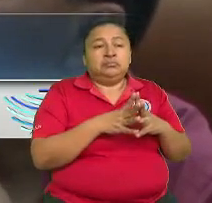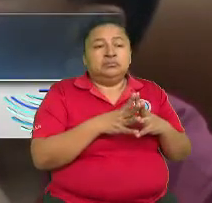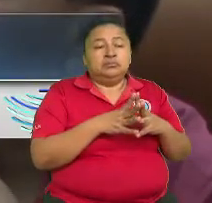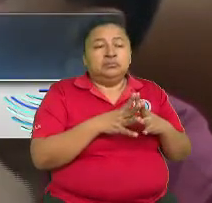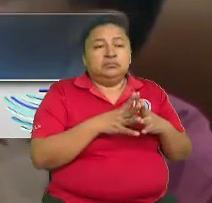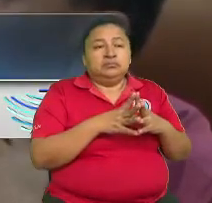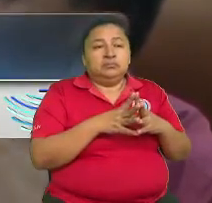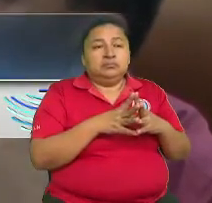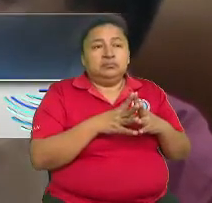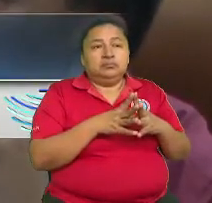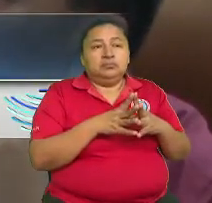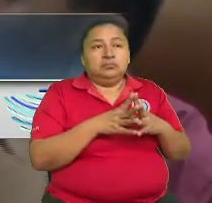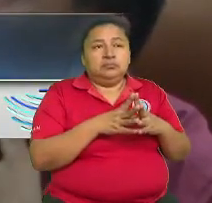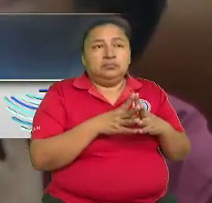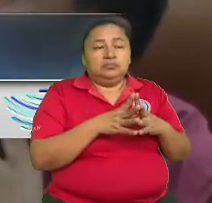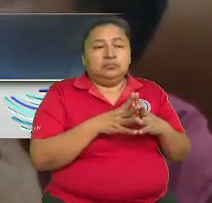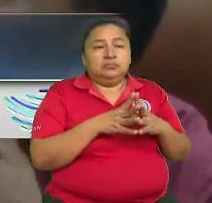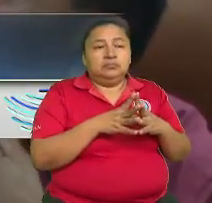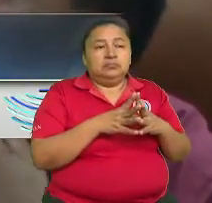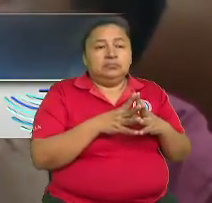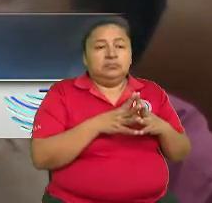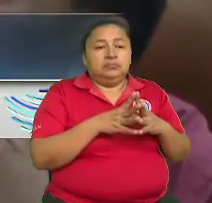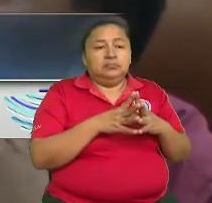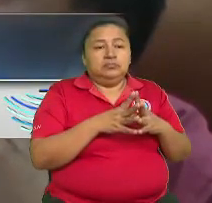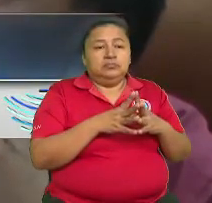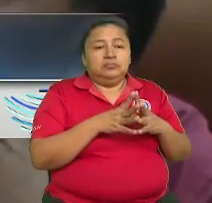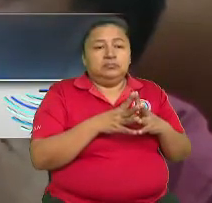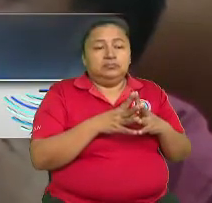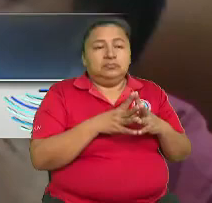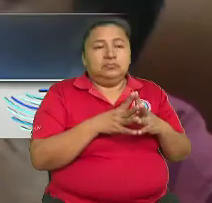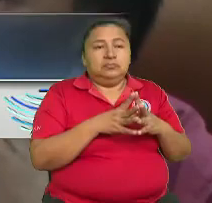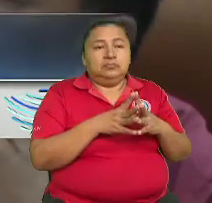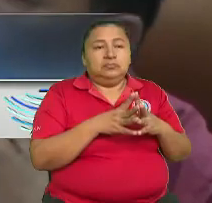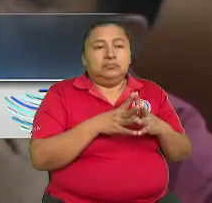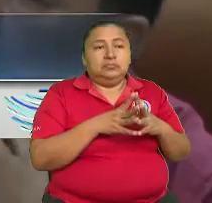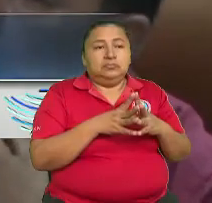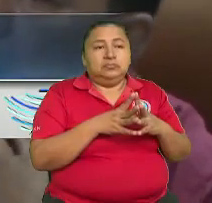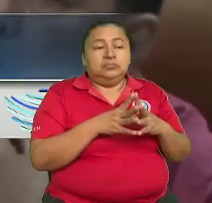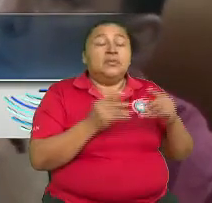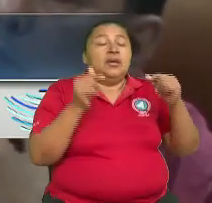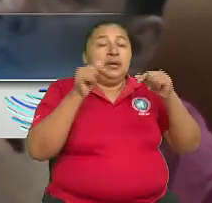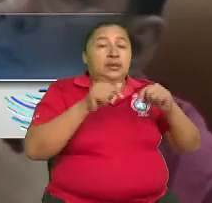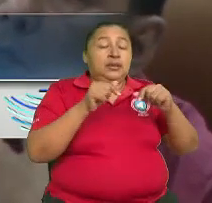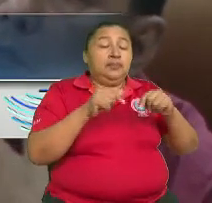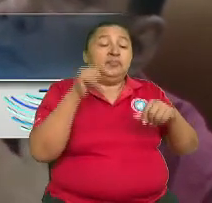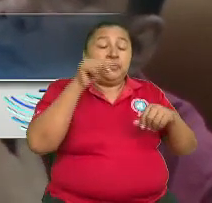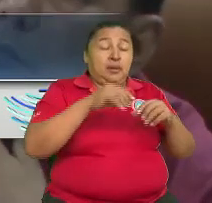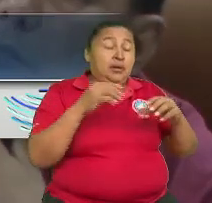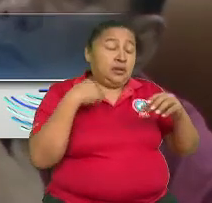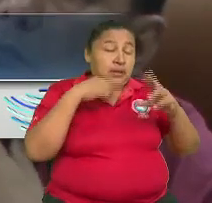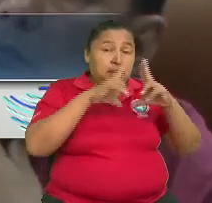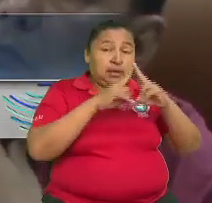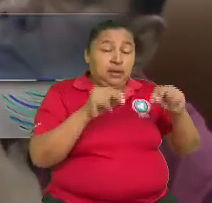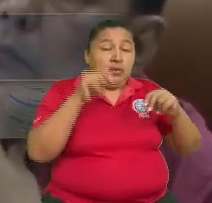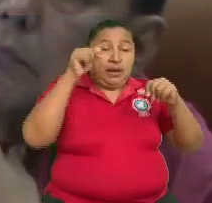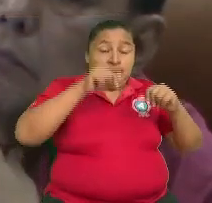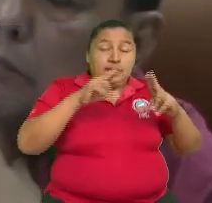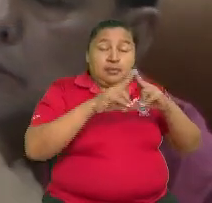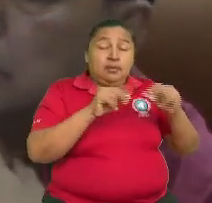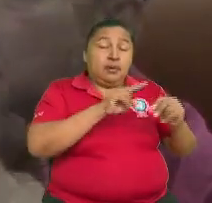pandemia ha generado pérdidas de valiosísimas vidas